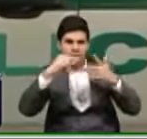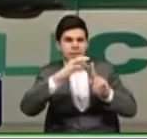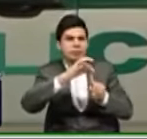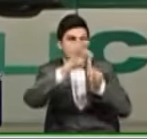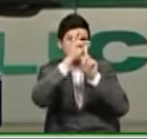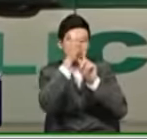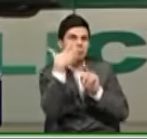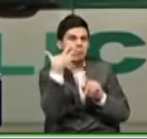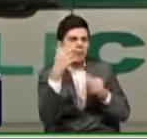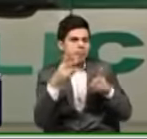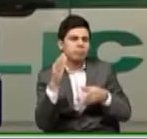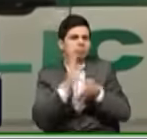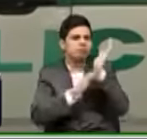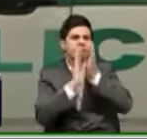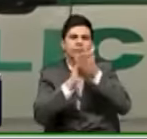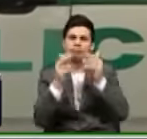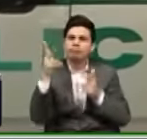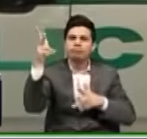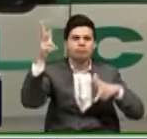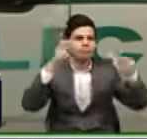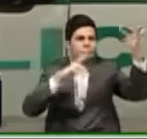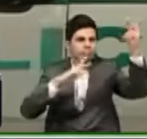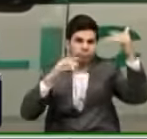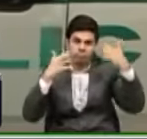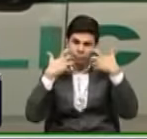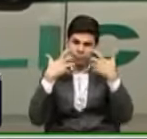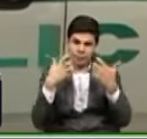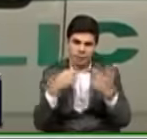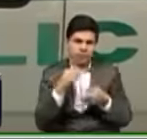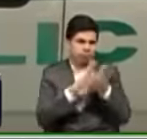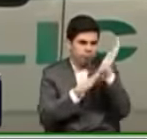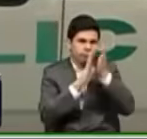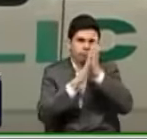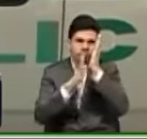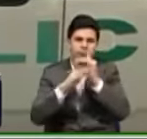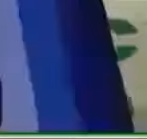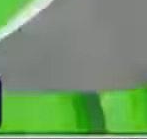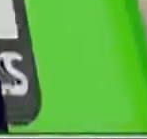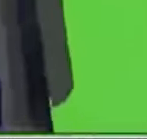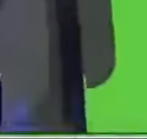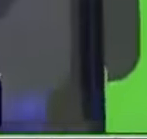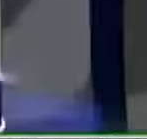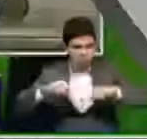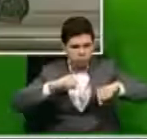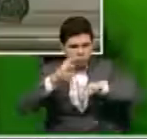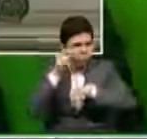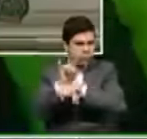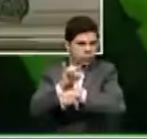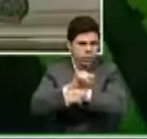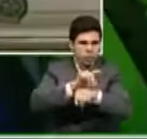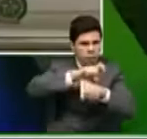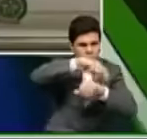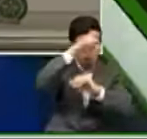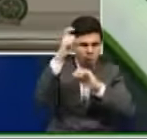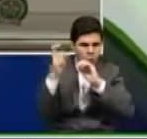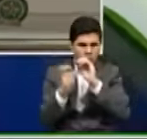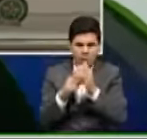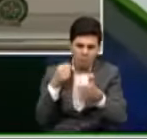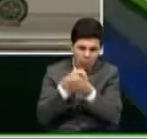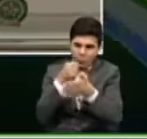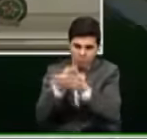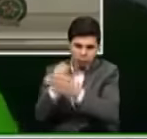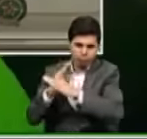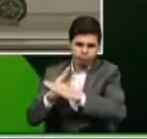los viajeros ya empiezan a salir a sus diferentes destinos, pues estarán allí en los diferentes tramos viales con los puestos de control para evitar que sigan